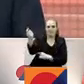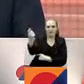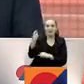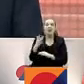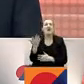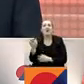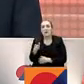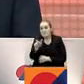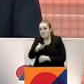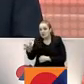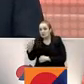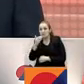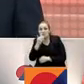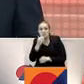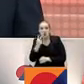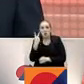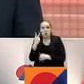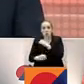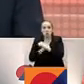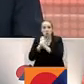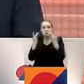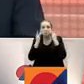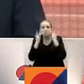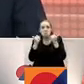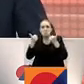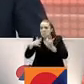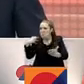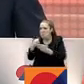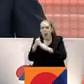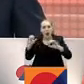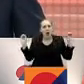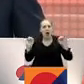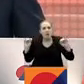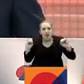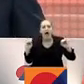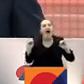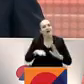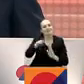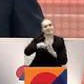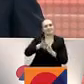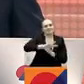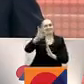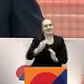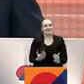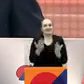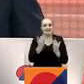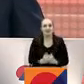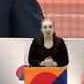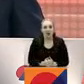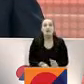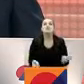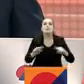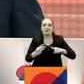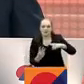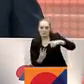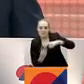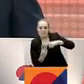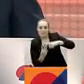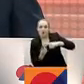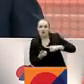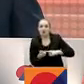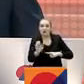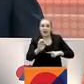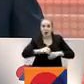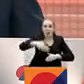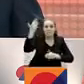años puedan acceder a beneficios en la renovación. Además, se establecieron nuevos plazos para la renovación de las licencias, que tienen vencimiento en enero